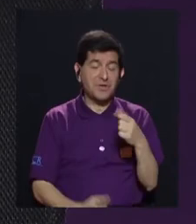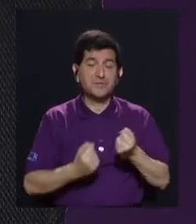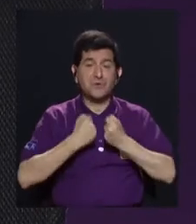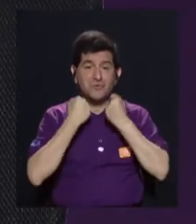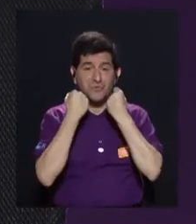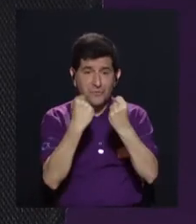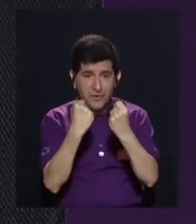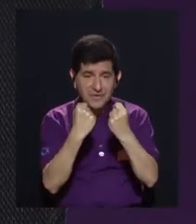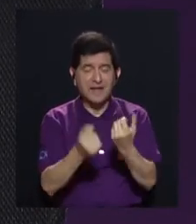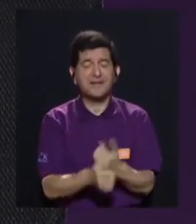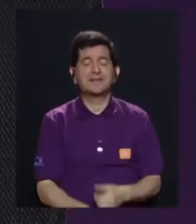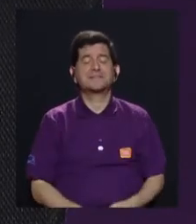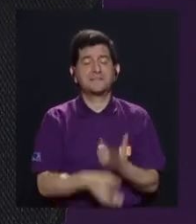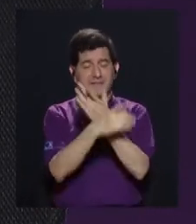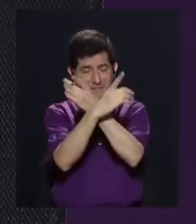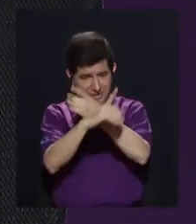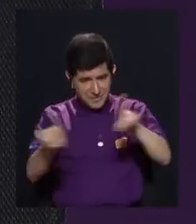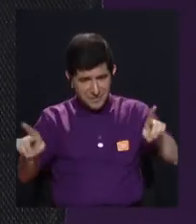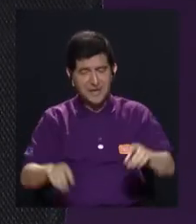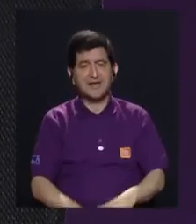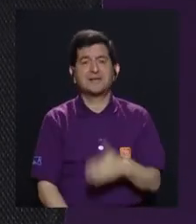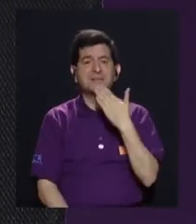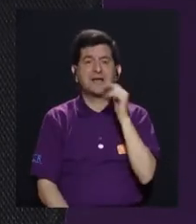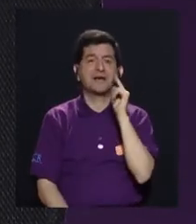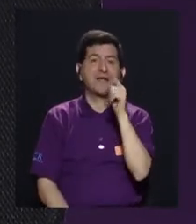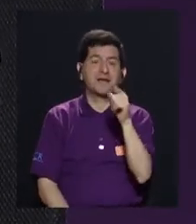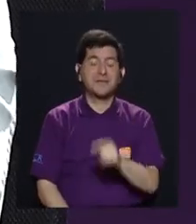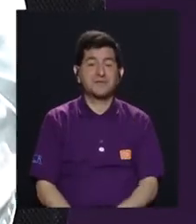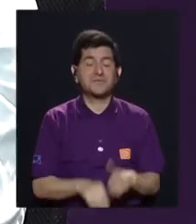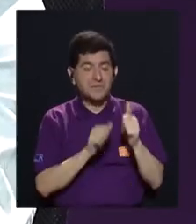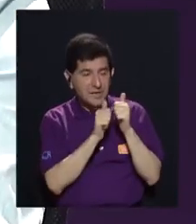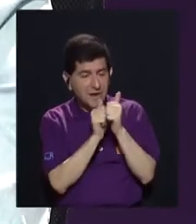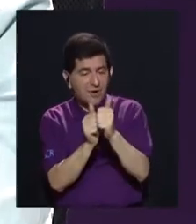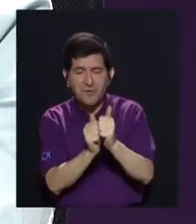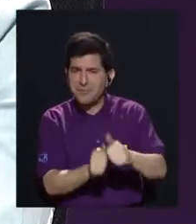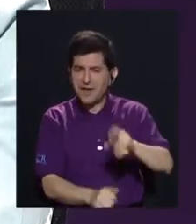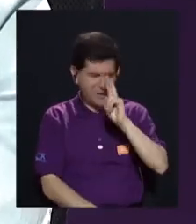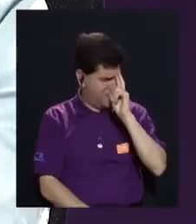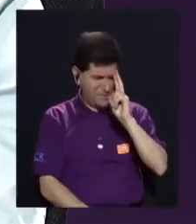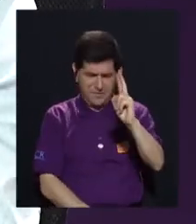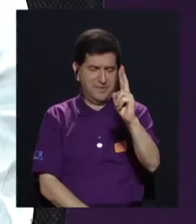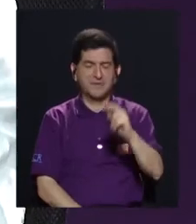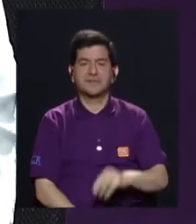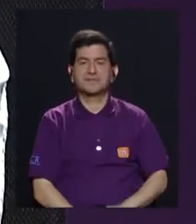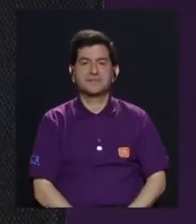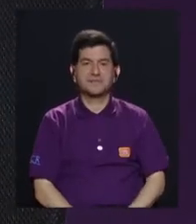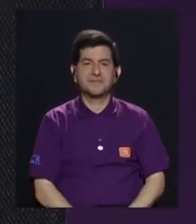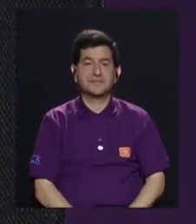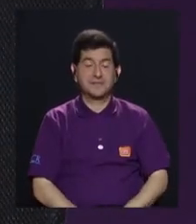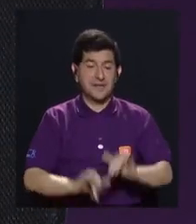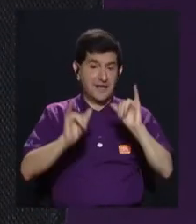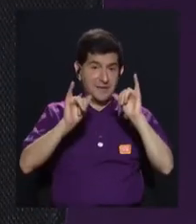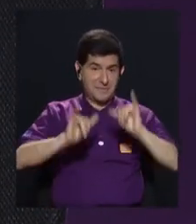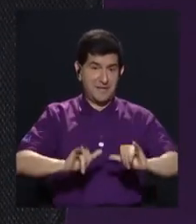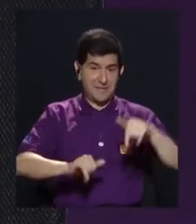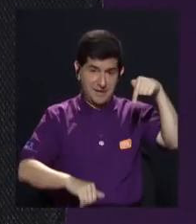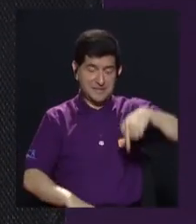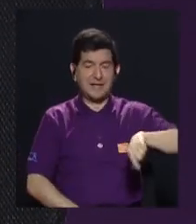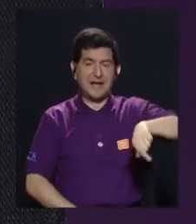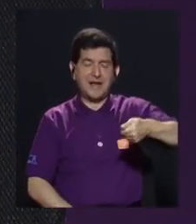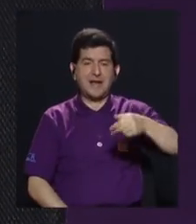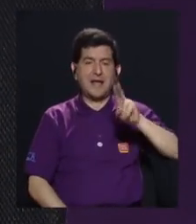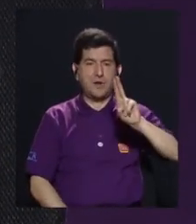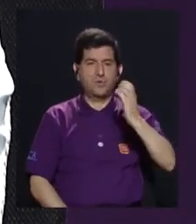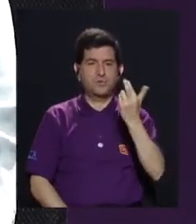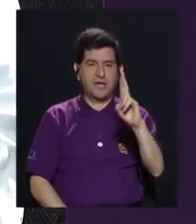nuestra democracia gracias a usted porque nos acompañan irreverencias y que desee con canal user